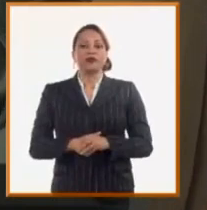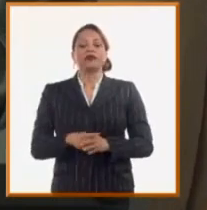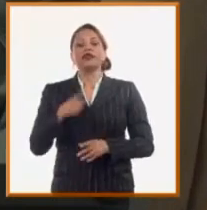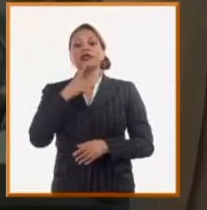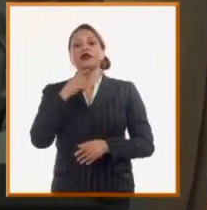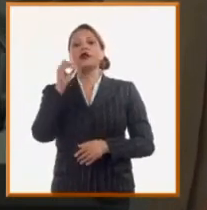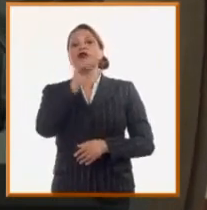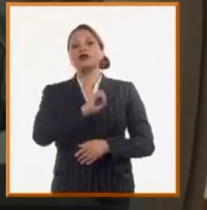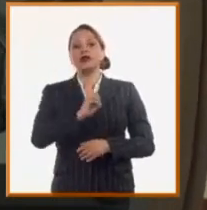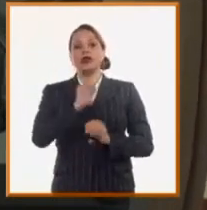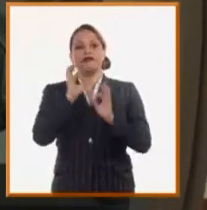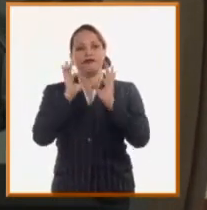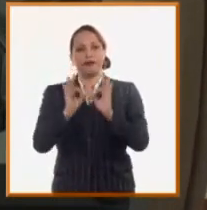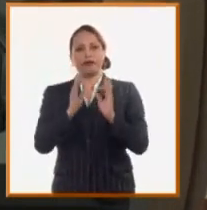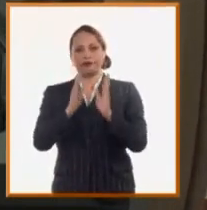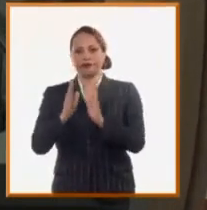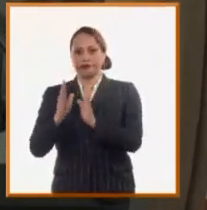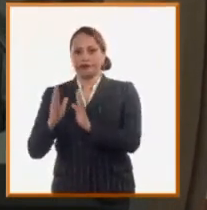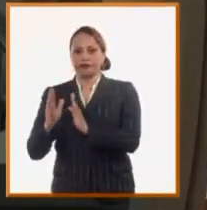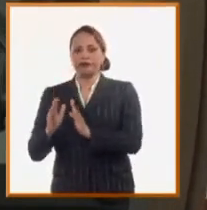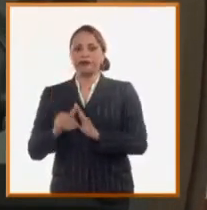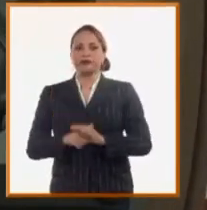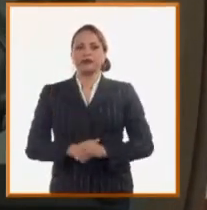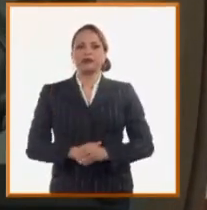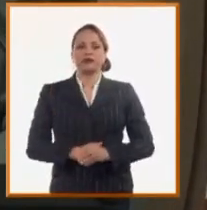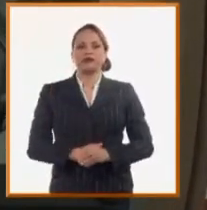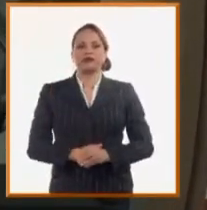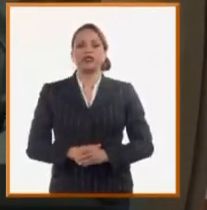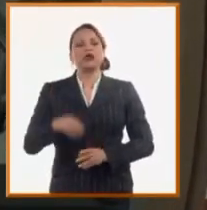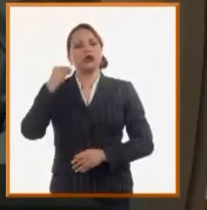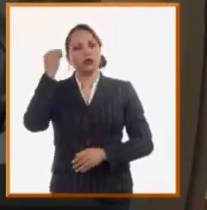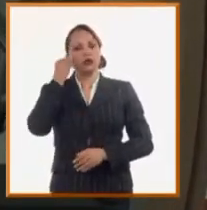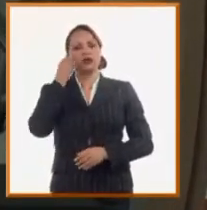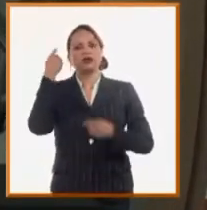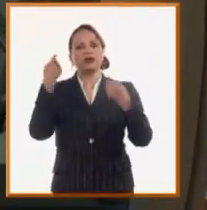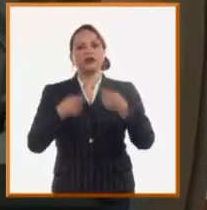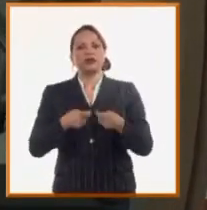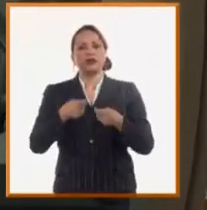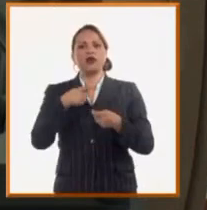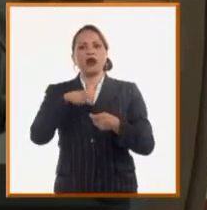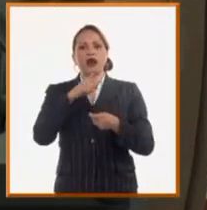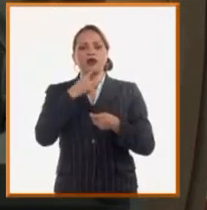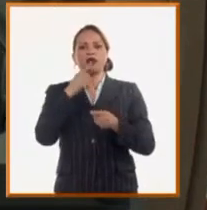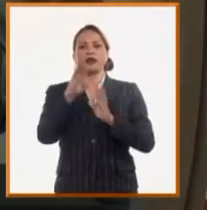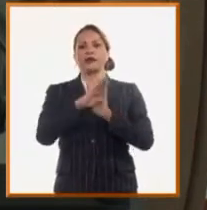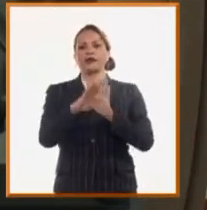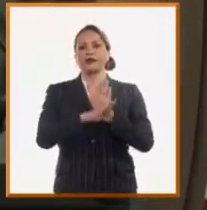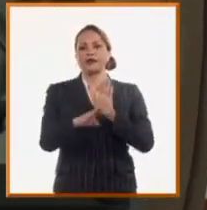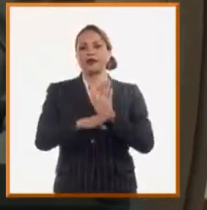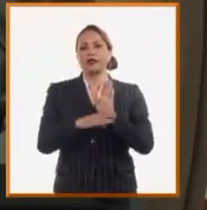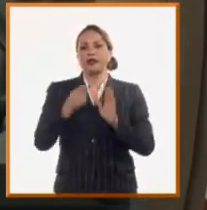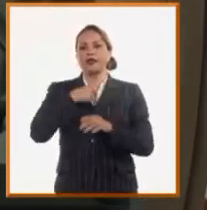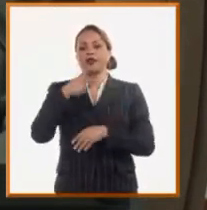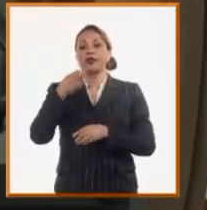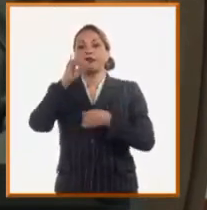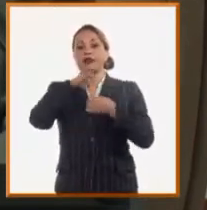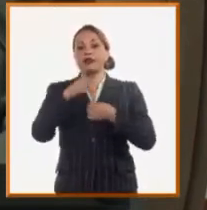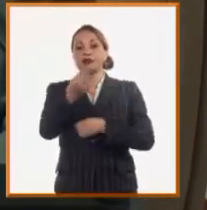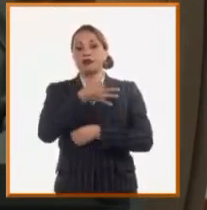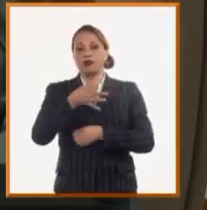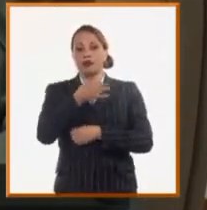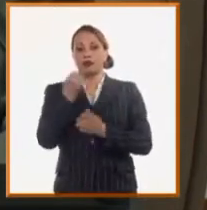cosas en su justo medida. Yo creo que la decisión que vamos a tomar, que es una de las medidas, de que en los municipios se